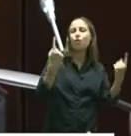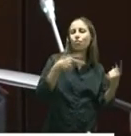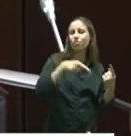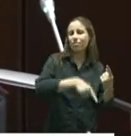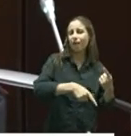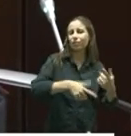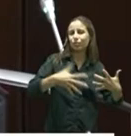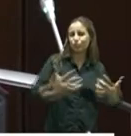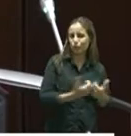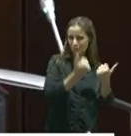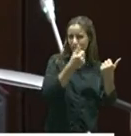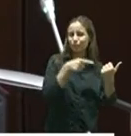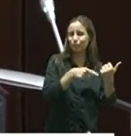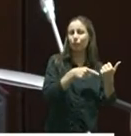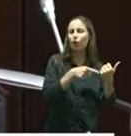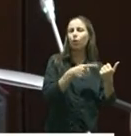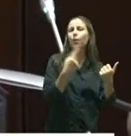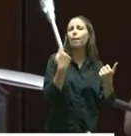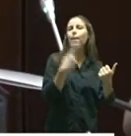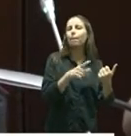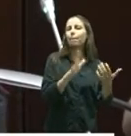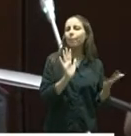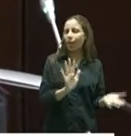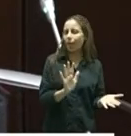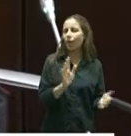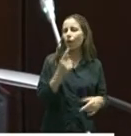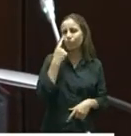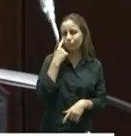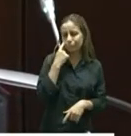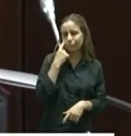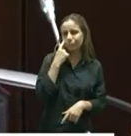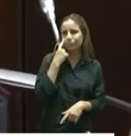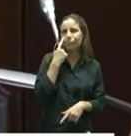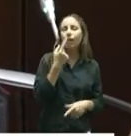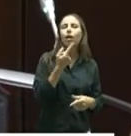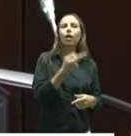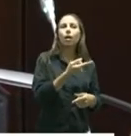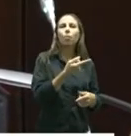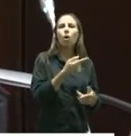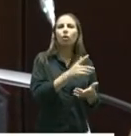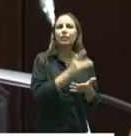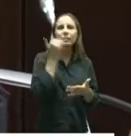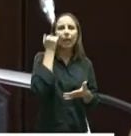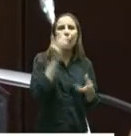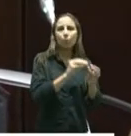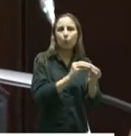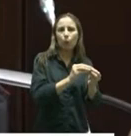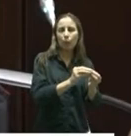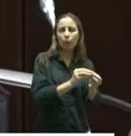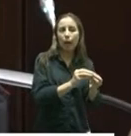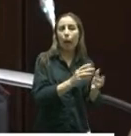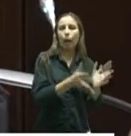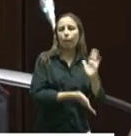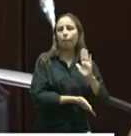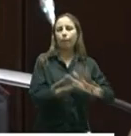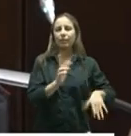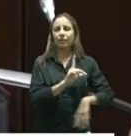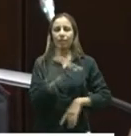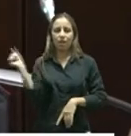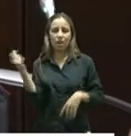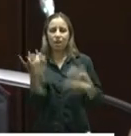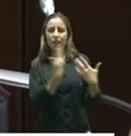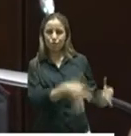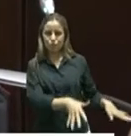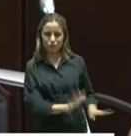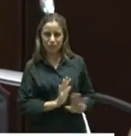vengan a correr con que lo privados mejor porque cuando hacen su negocio ya no le cierran numerito se van y no le importa si hay algún paciente que se muere eso es lo que